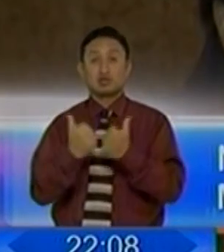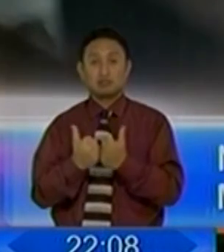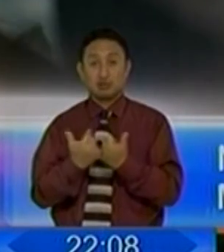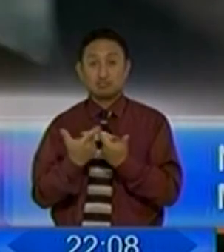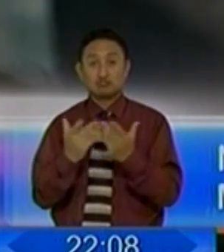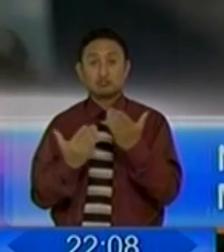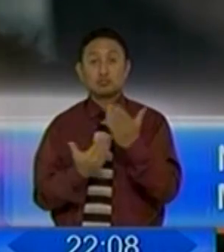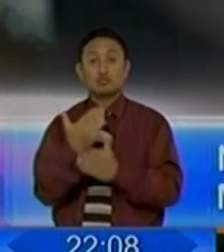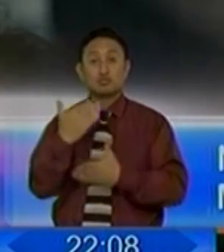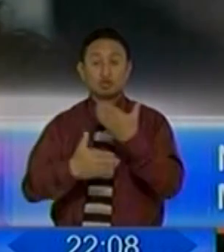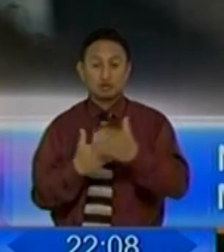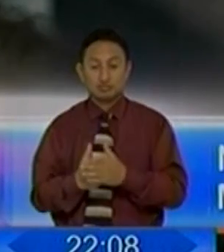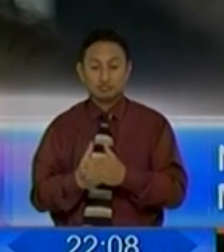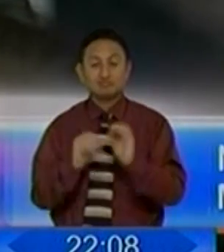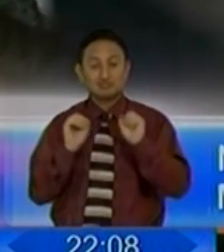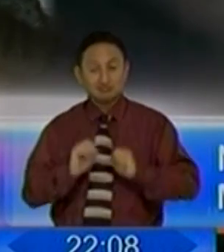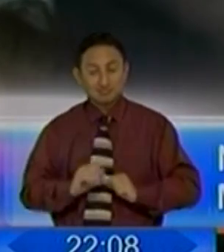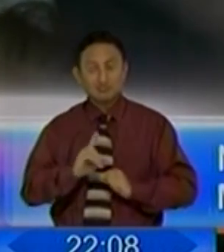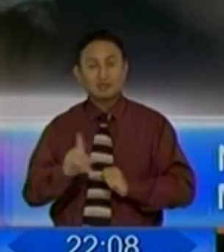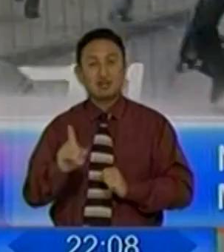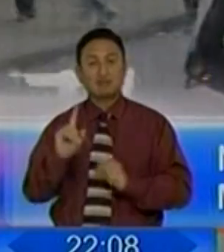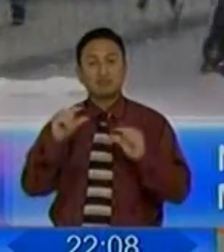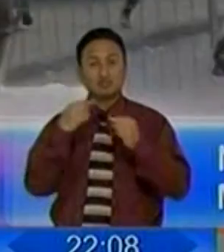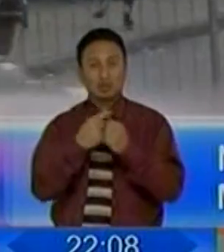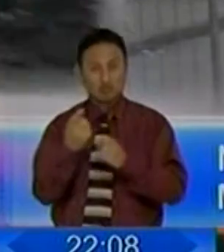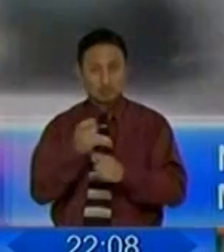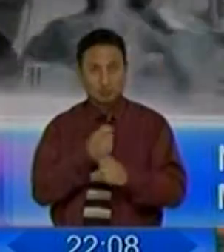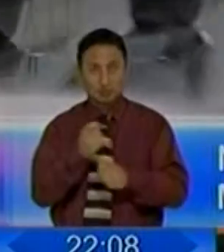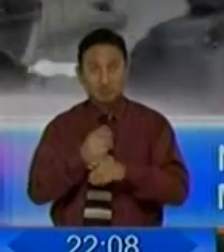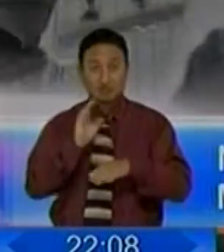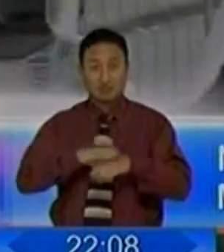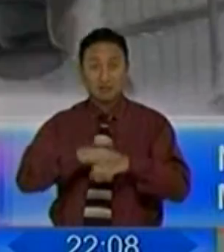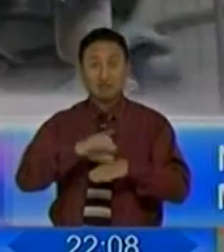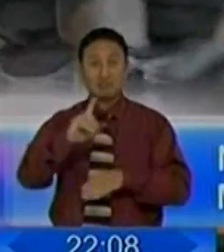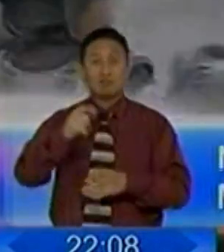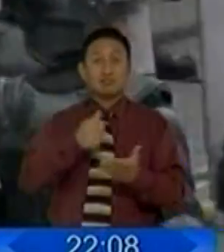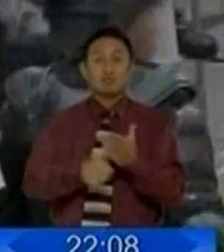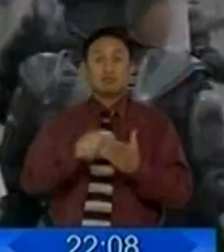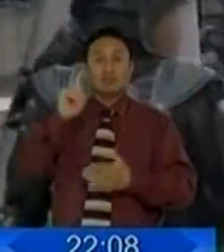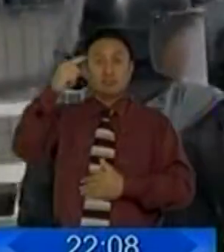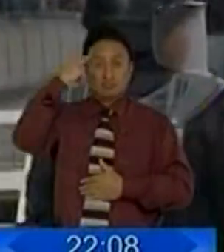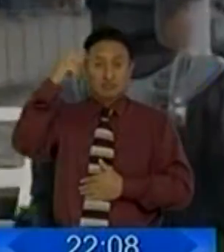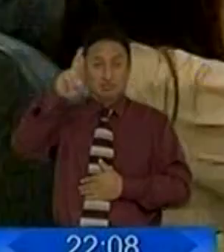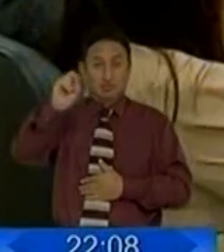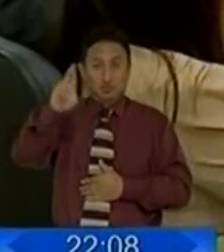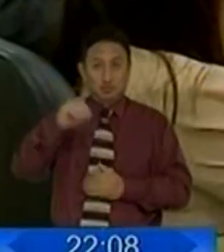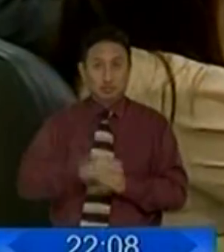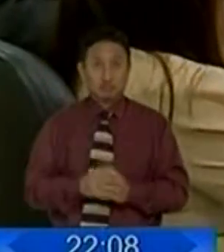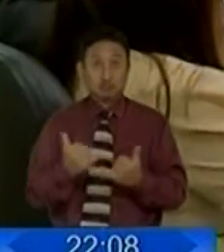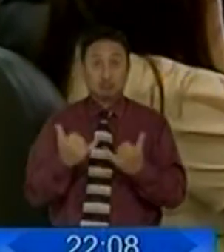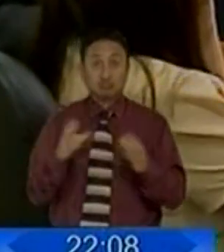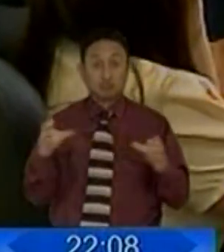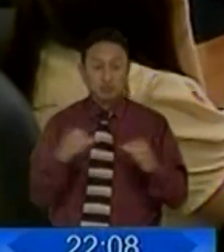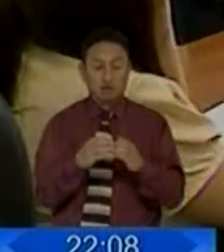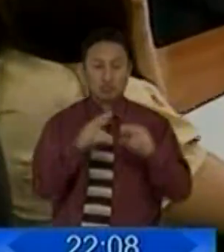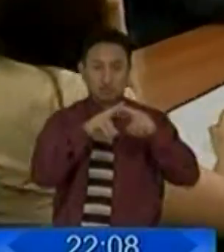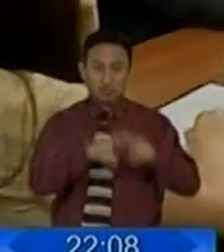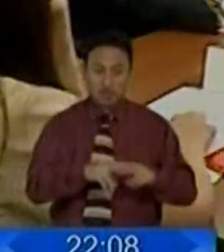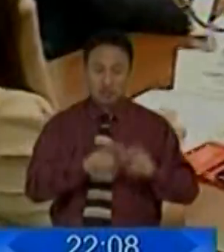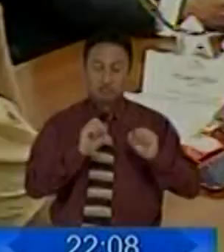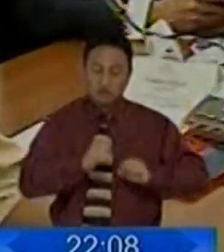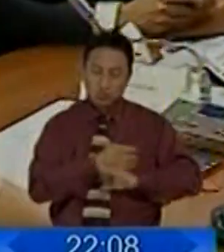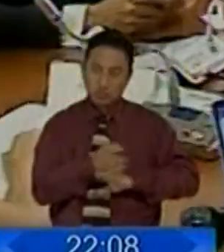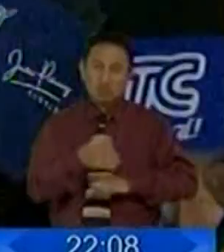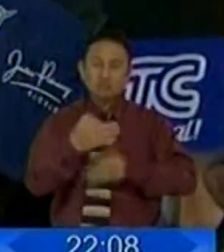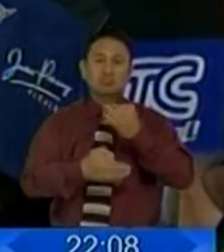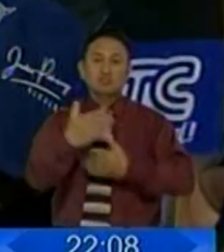proceso esperan que tras una supuesta presión social por el actuar de la ministra en las protestas de octubre pasado, esta vez la Comisión de Fiscalización recomiende el